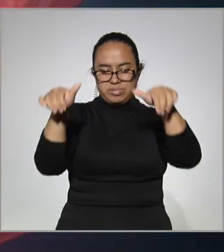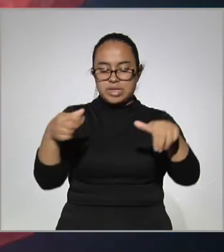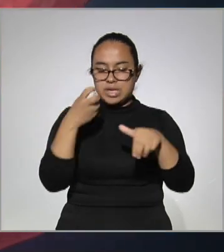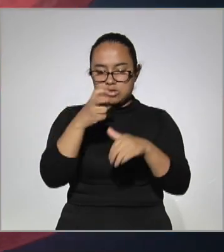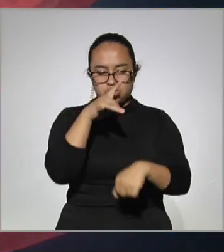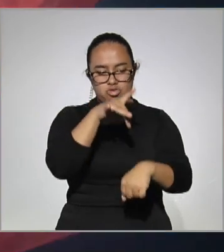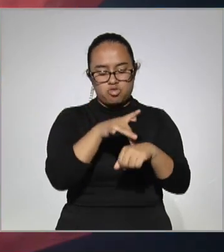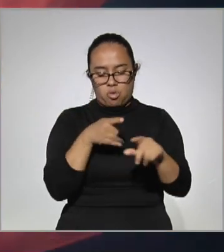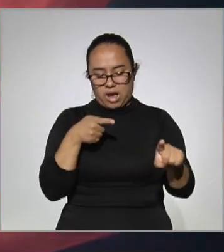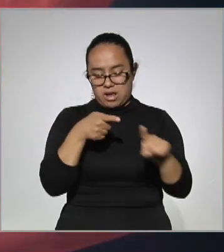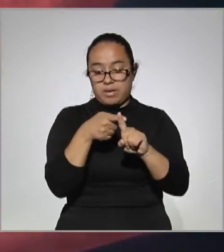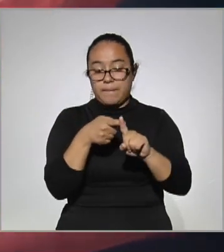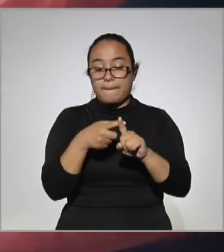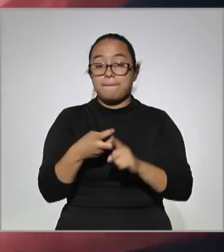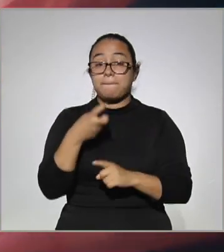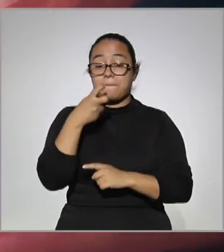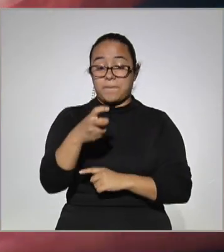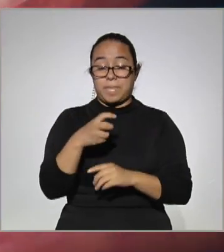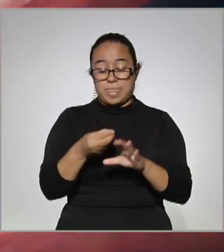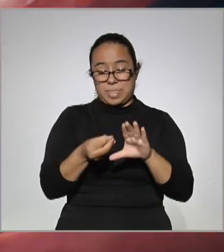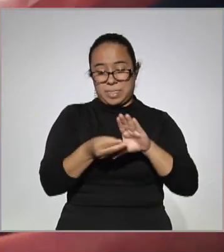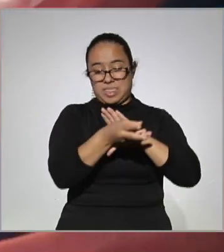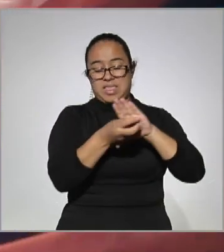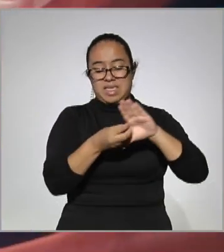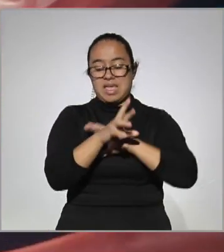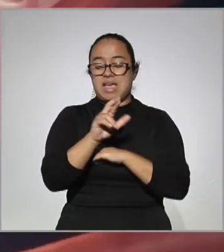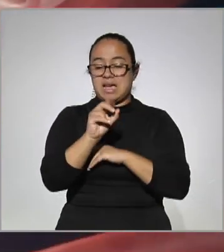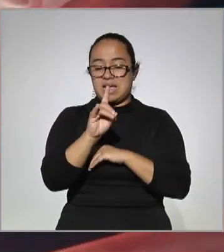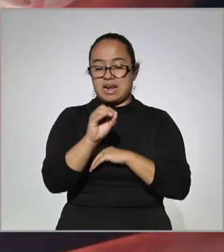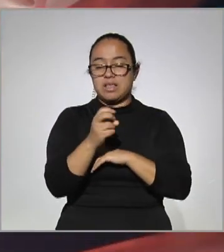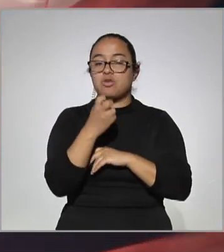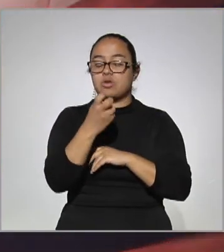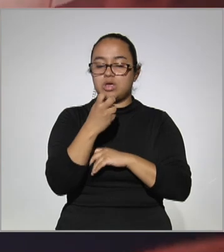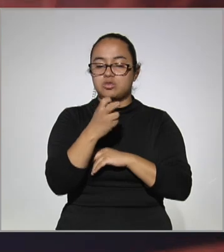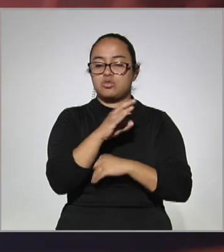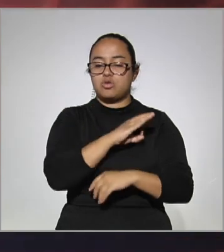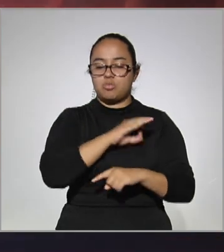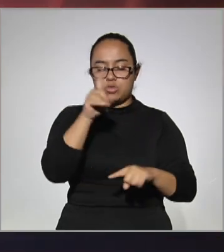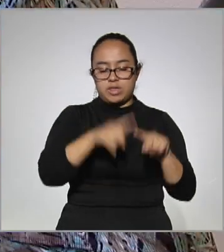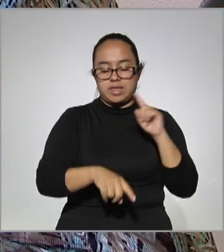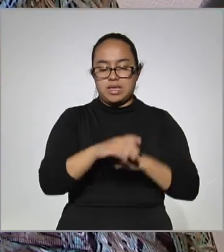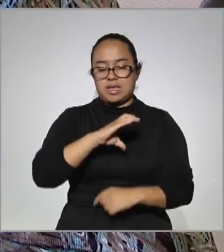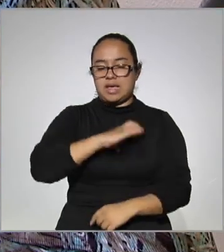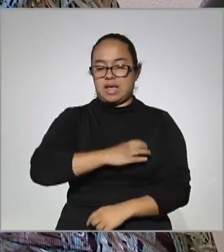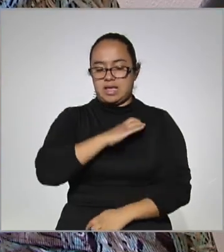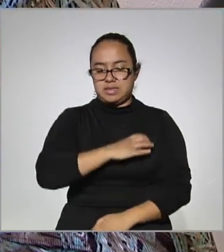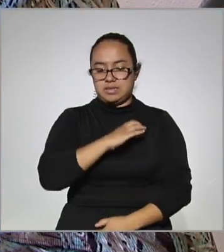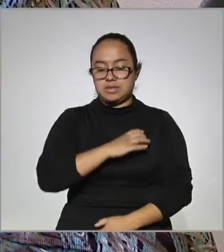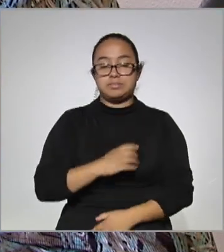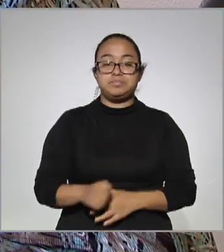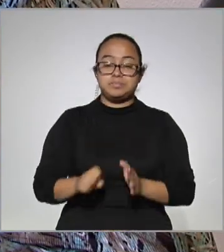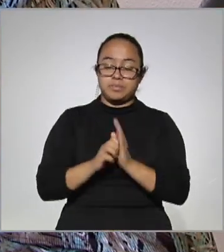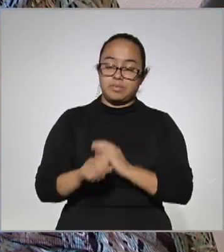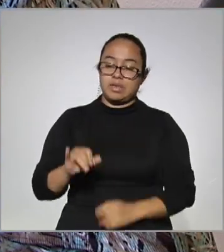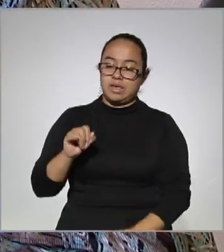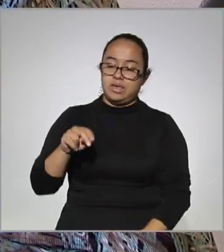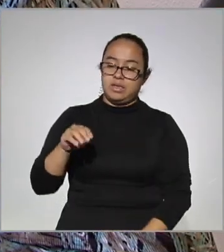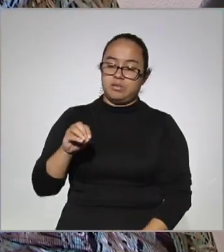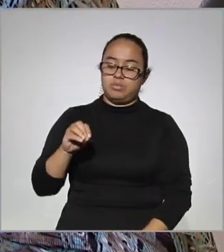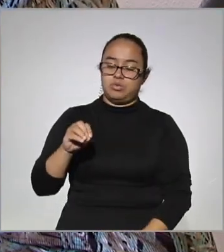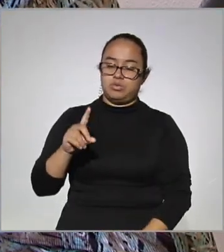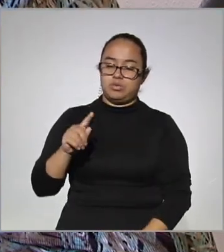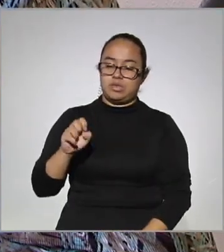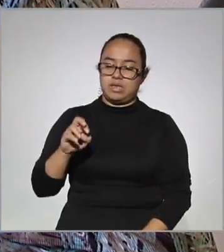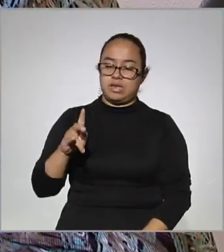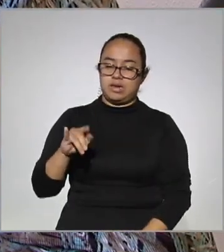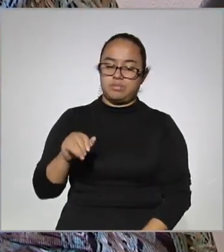Y entonces esa radiación que emite permite atacar a las células cancerosas. En el caso de la inmunoterapia, es